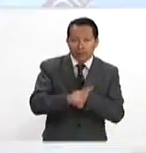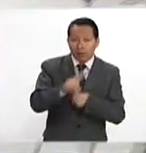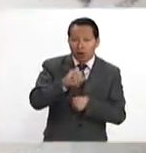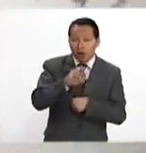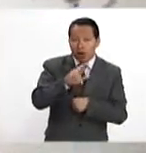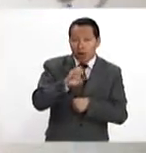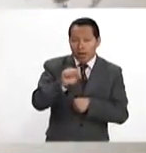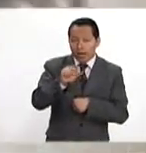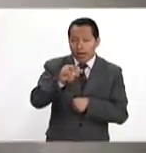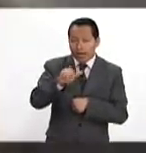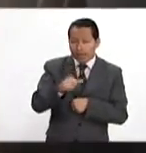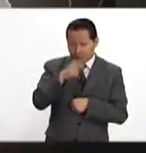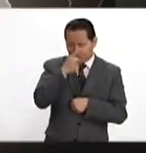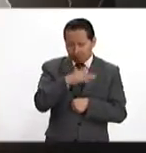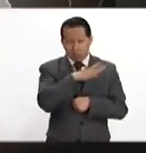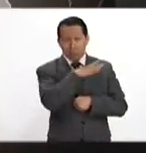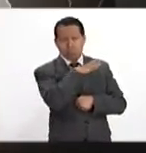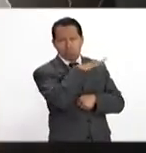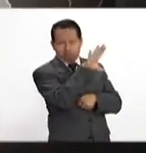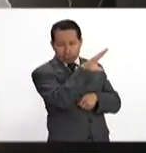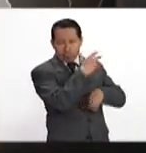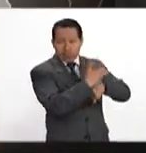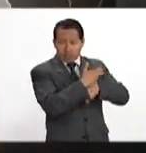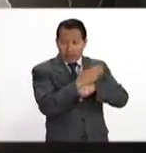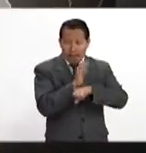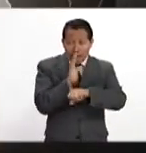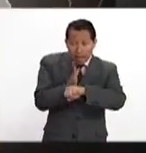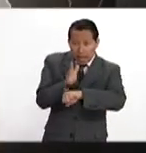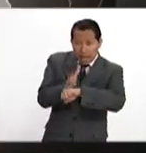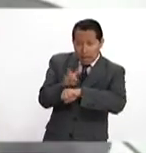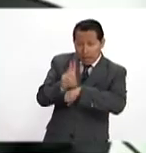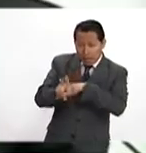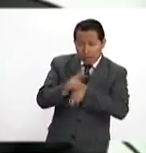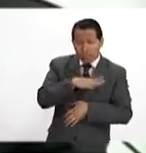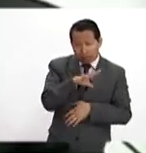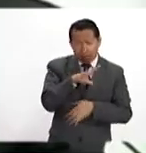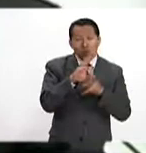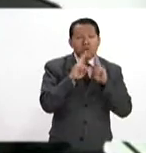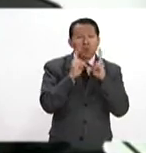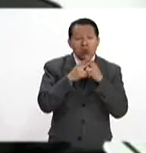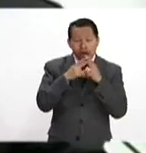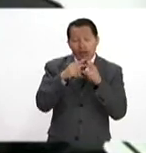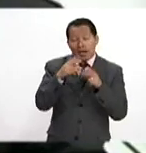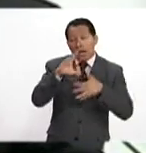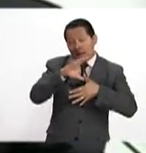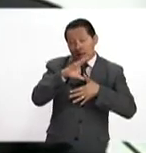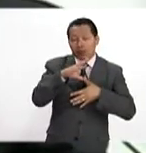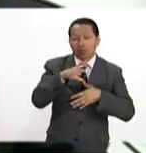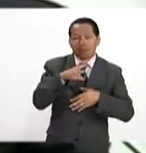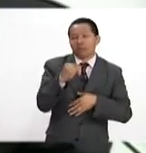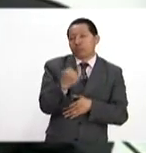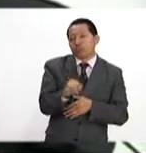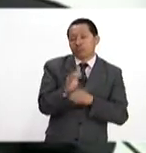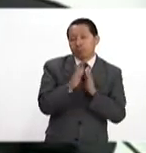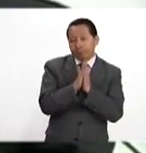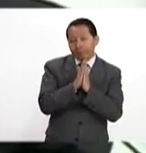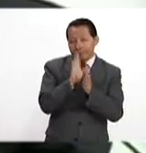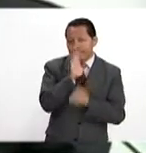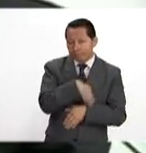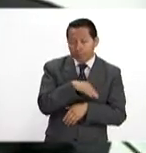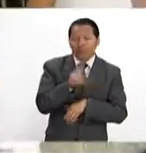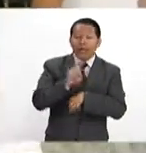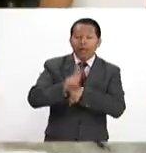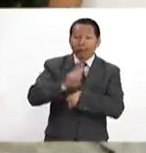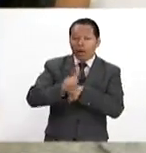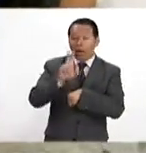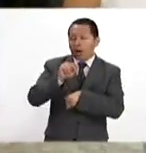Jorge Arreaza rechazó las sanciones impuestas por los Estados Unidos. Sostuvo que la Unión Americana hace el ridículo con este tipo de sanciones. Agregó que